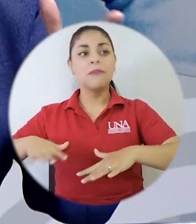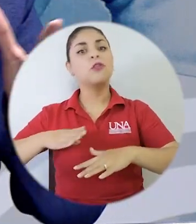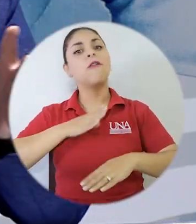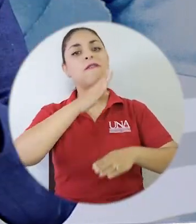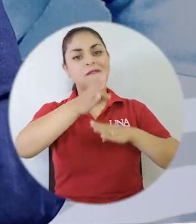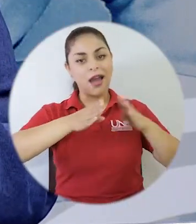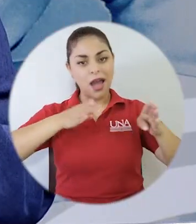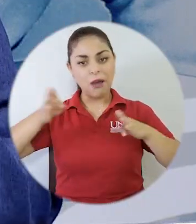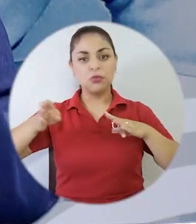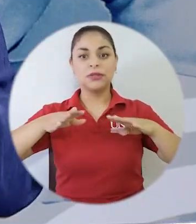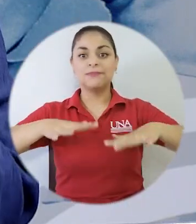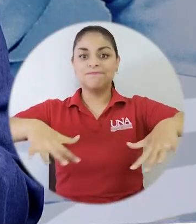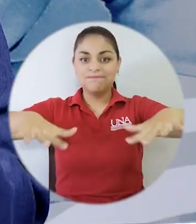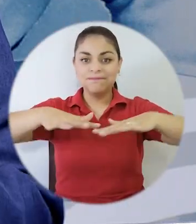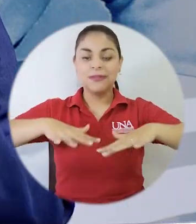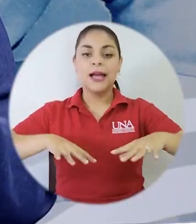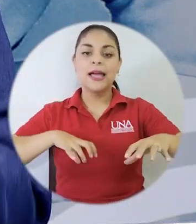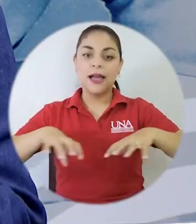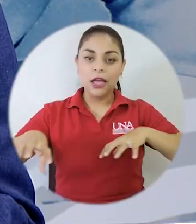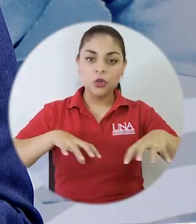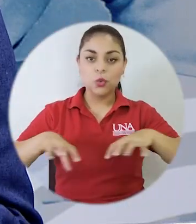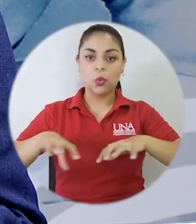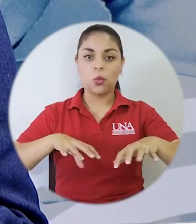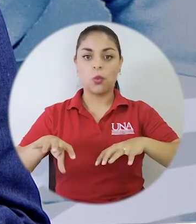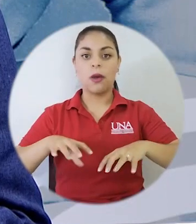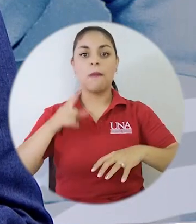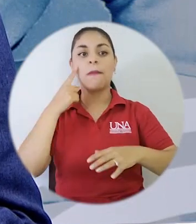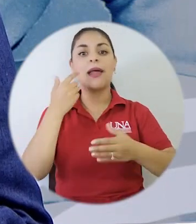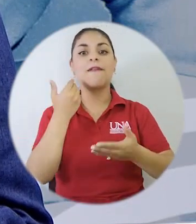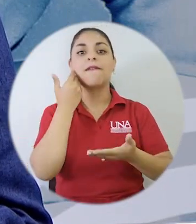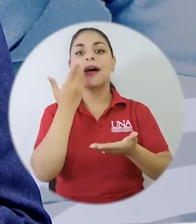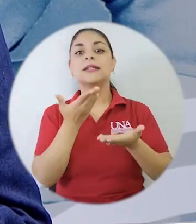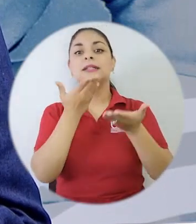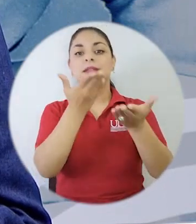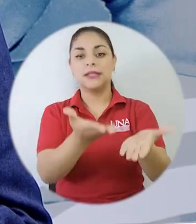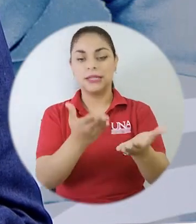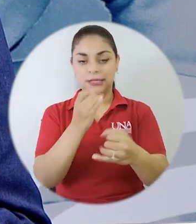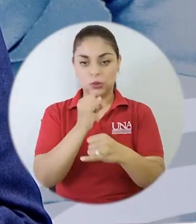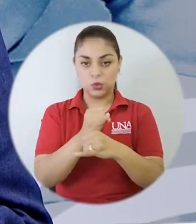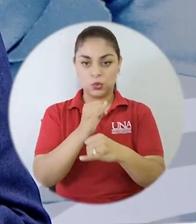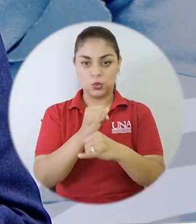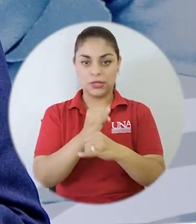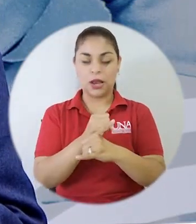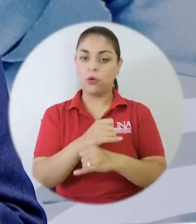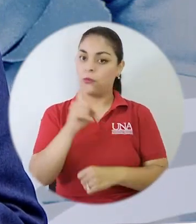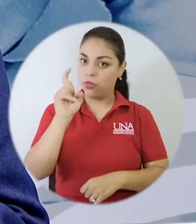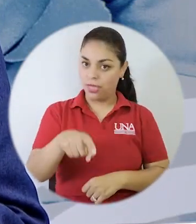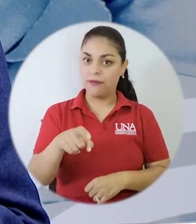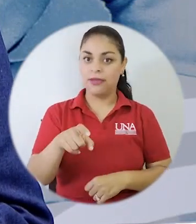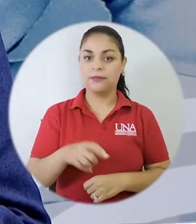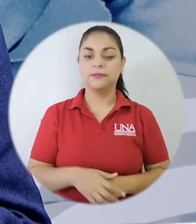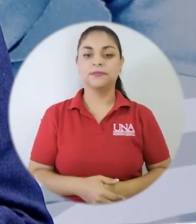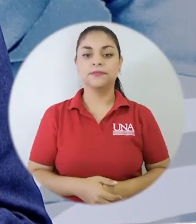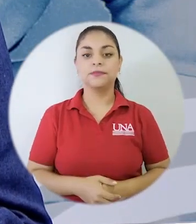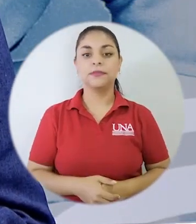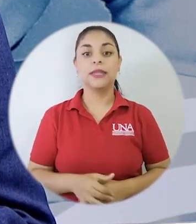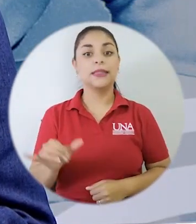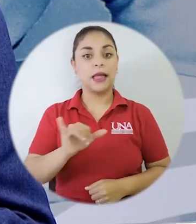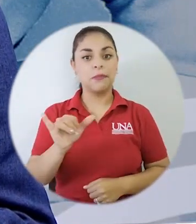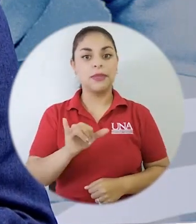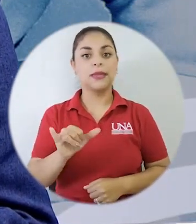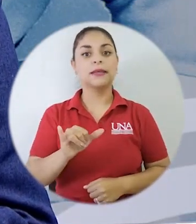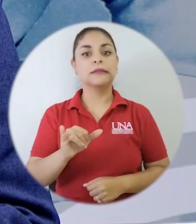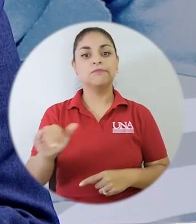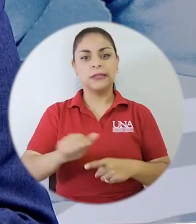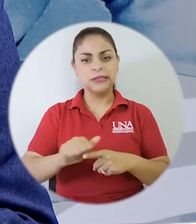al territorio, ¿verdad? Vamos al territorio y hagamos acción ahí de facilitador institucional, como debe ser,